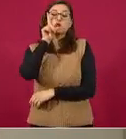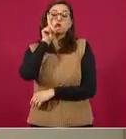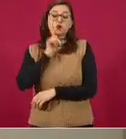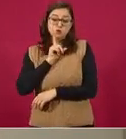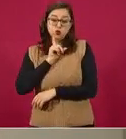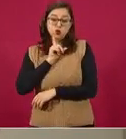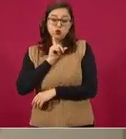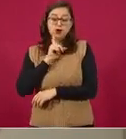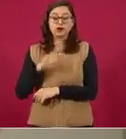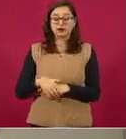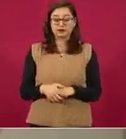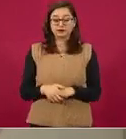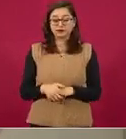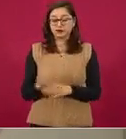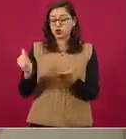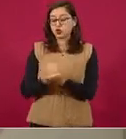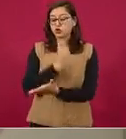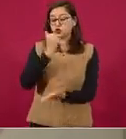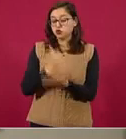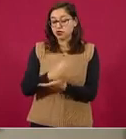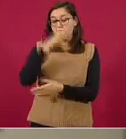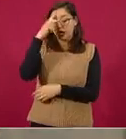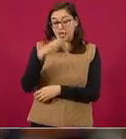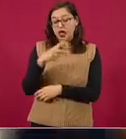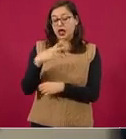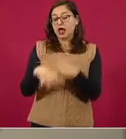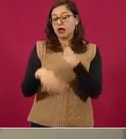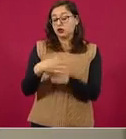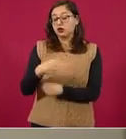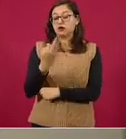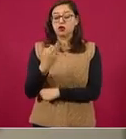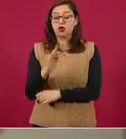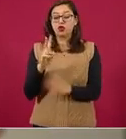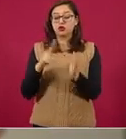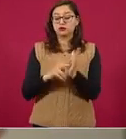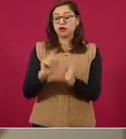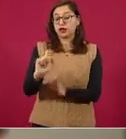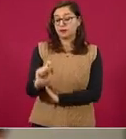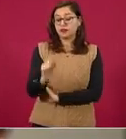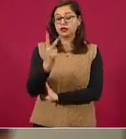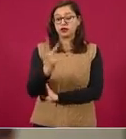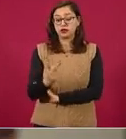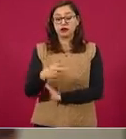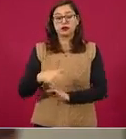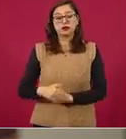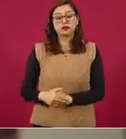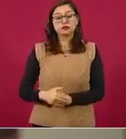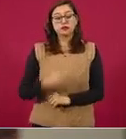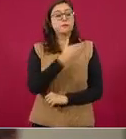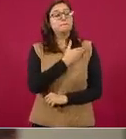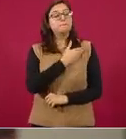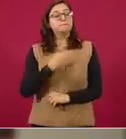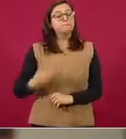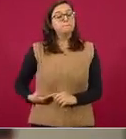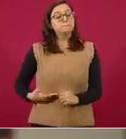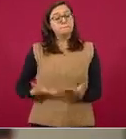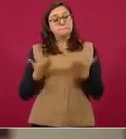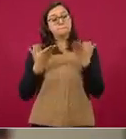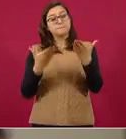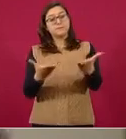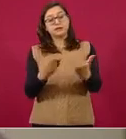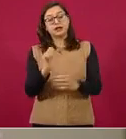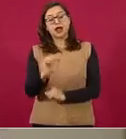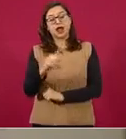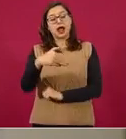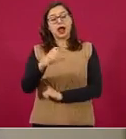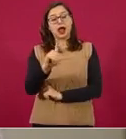de México, a 14 de febrero de 2022, presidente constitucional de los Estados Unidos Mexicanos, licenciado